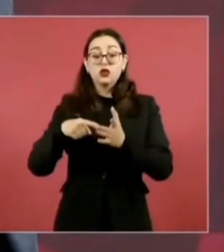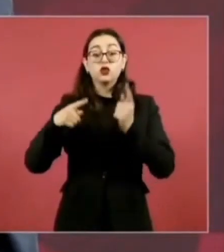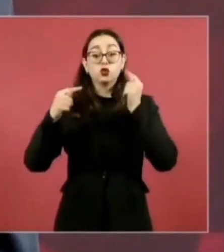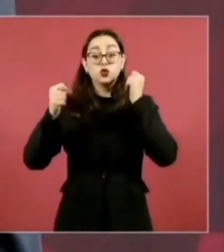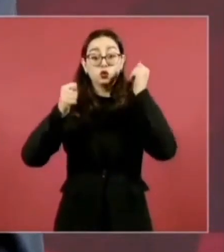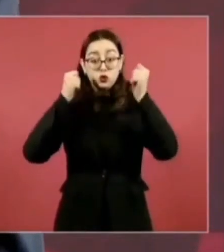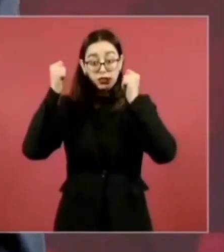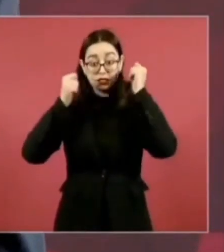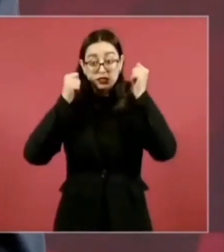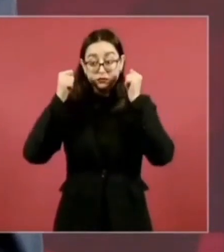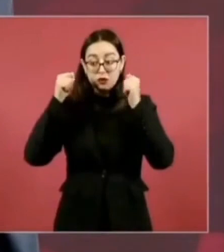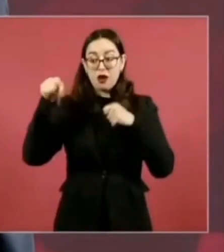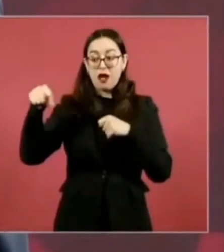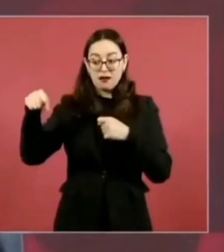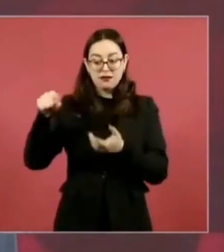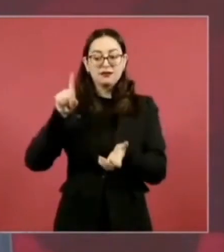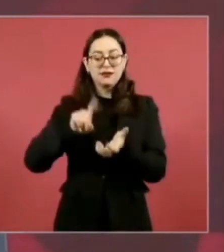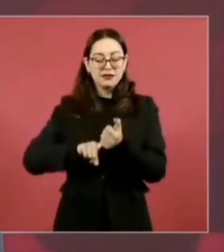porque llegan